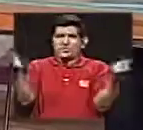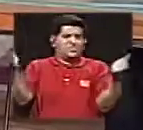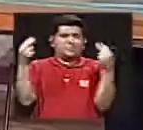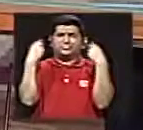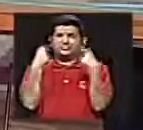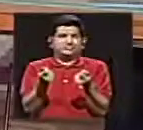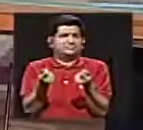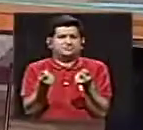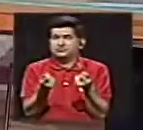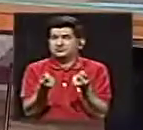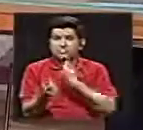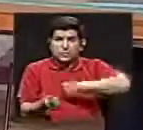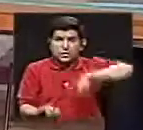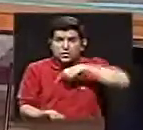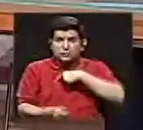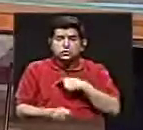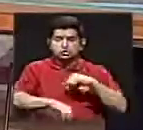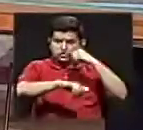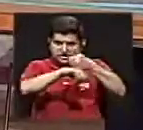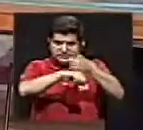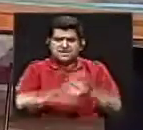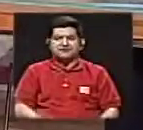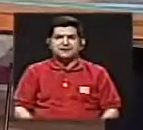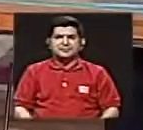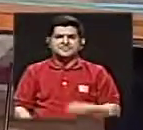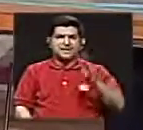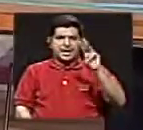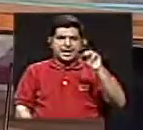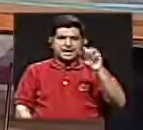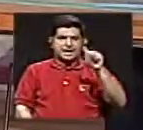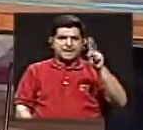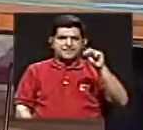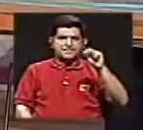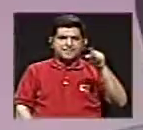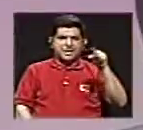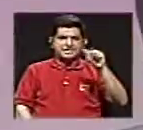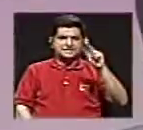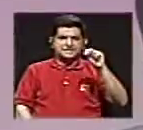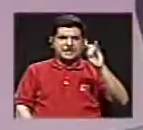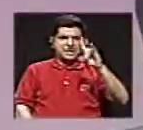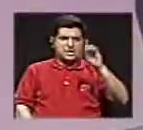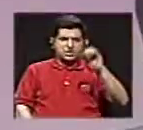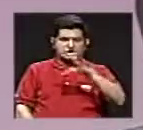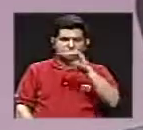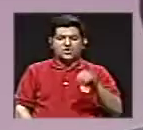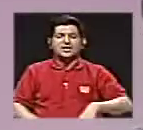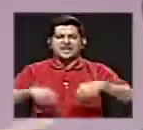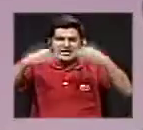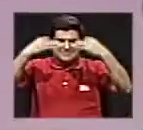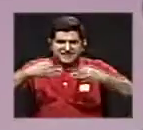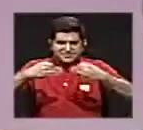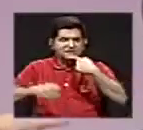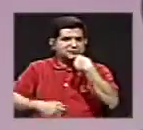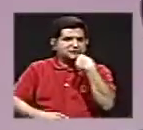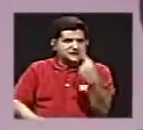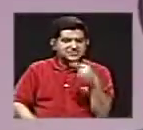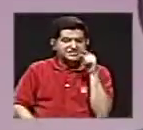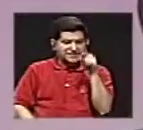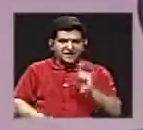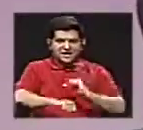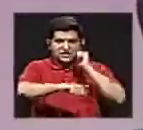a la mañana. Nosotros estamos planteando que Manzanillo, e incluso en el decreto, que eso es lo más grave, el decreto decía que Manzanillo se